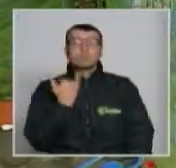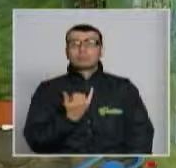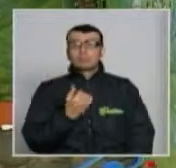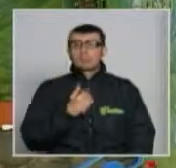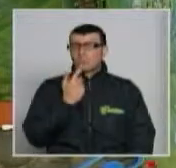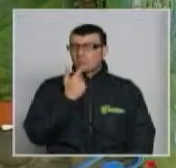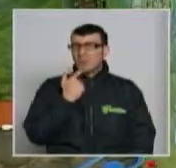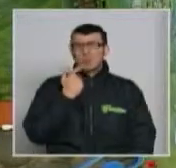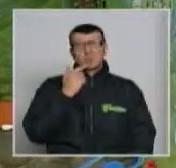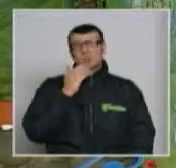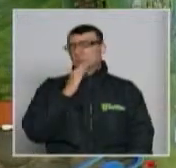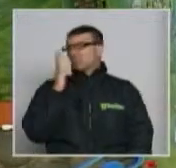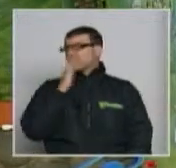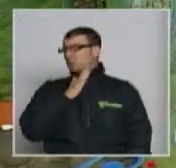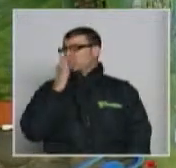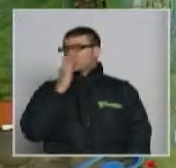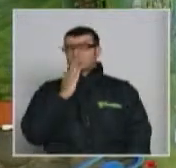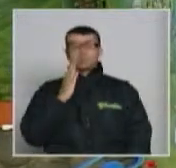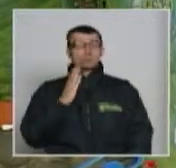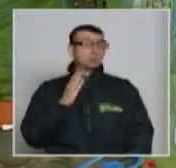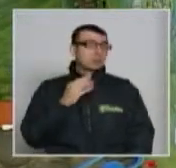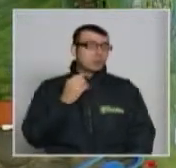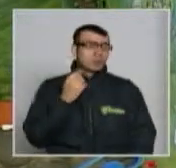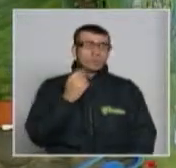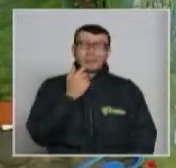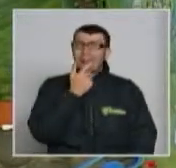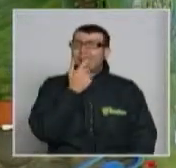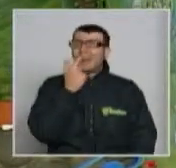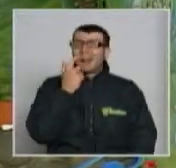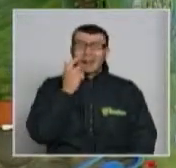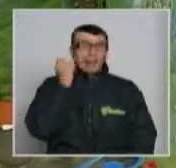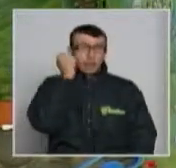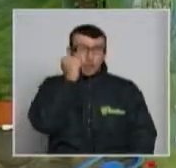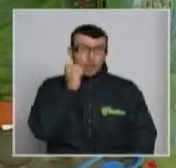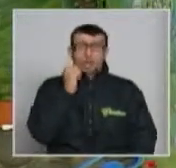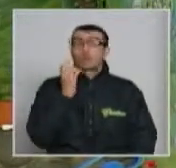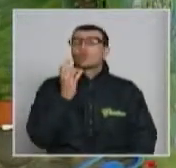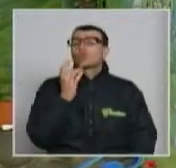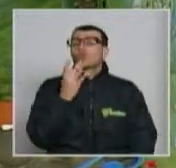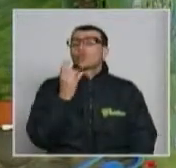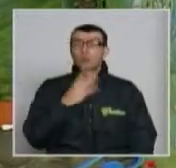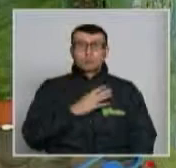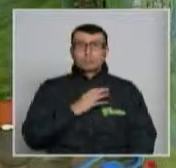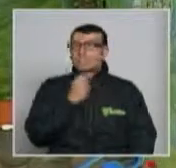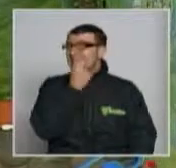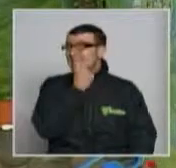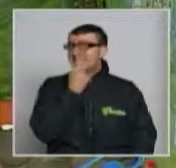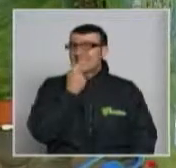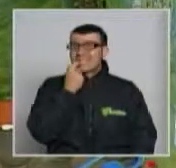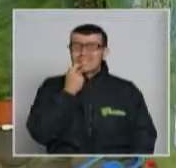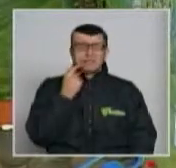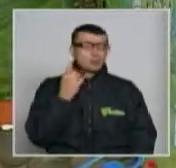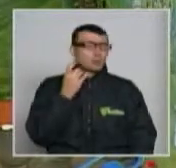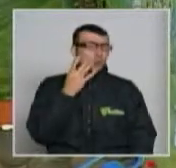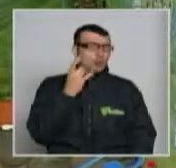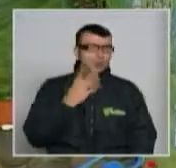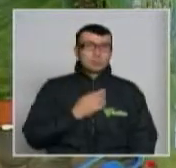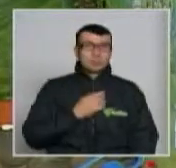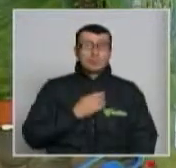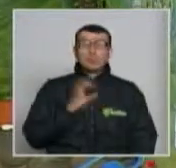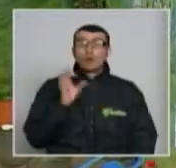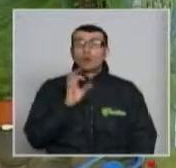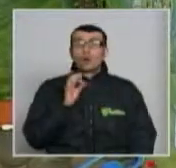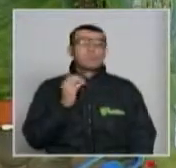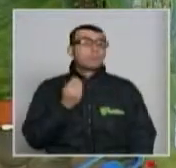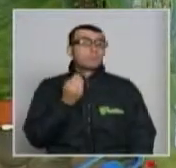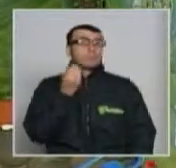Mal aliento, dolor en la encía, problemas odontológicos, llaguitas en